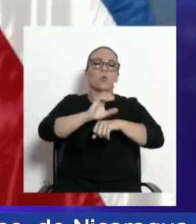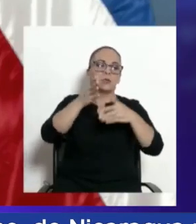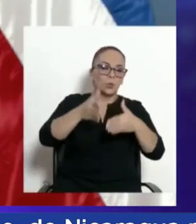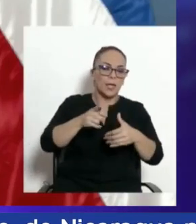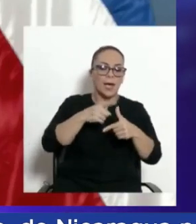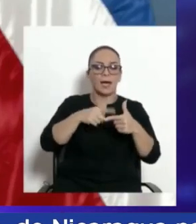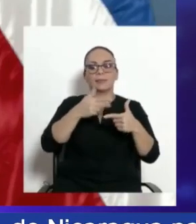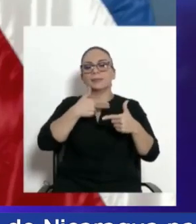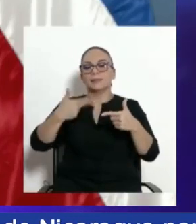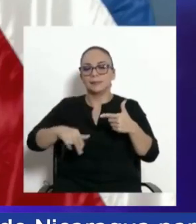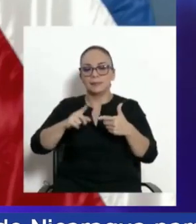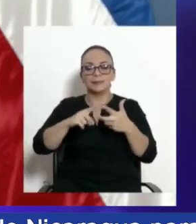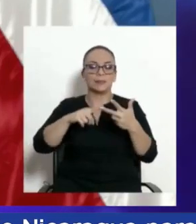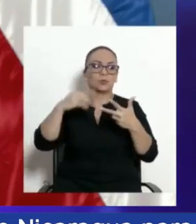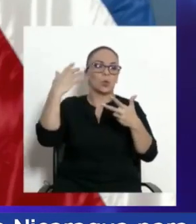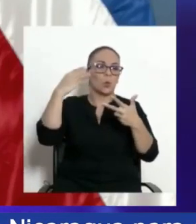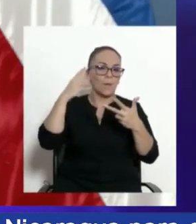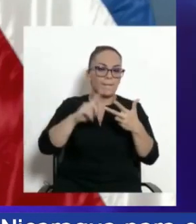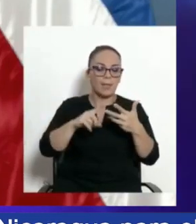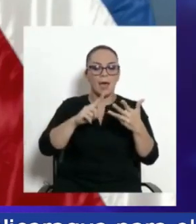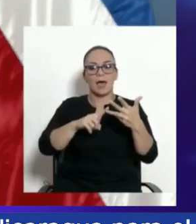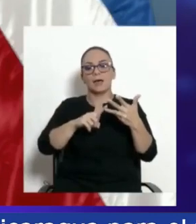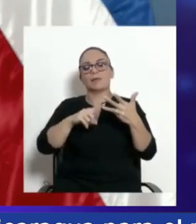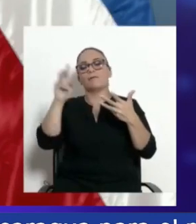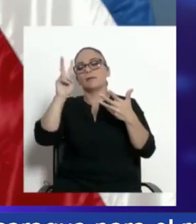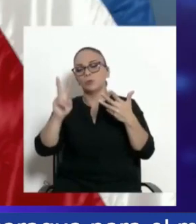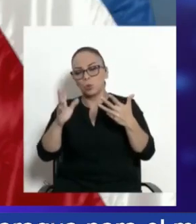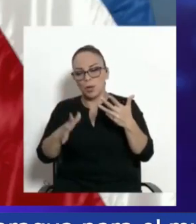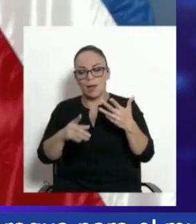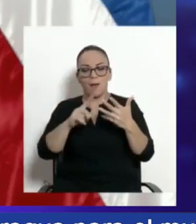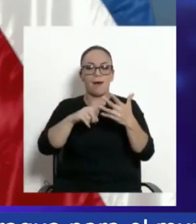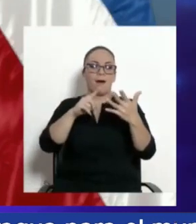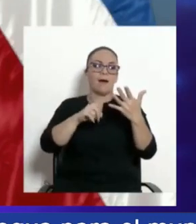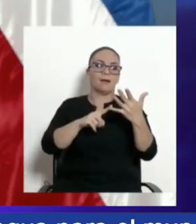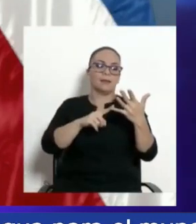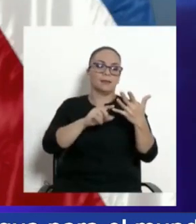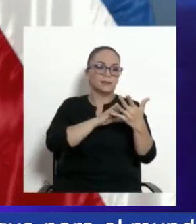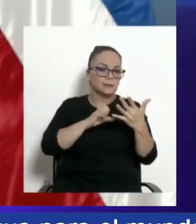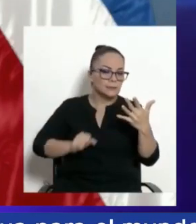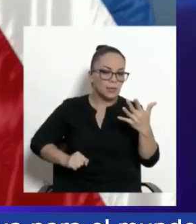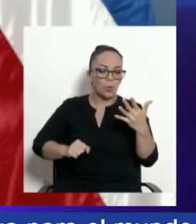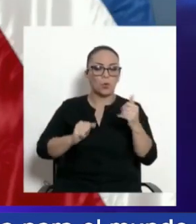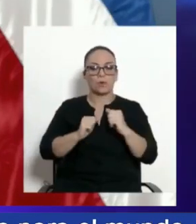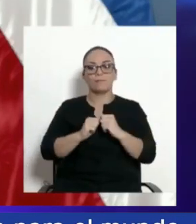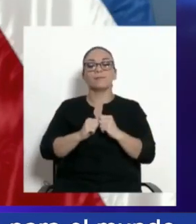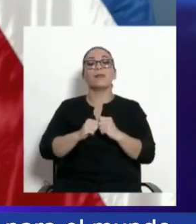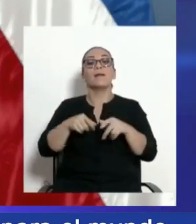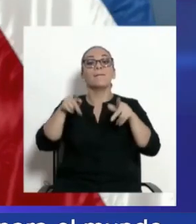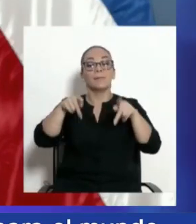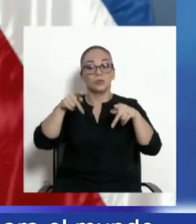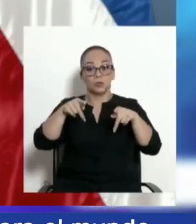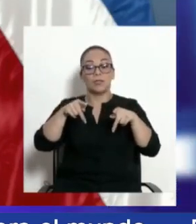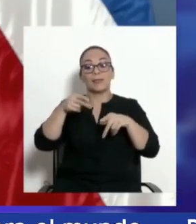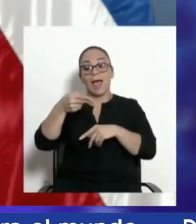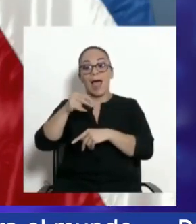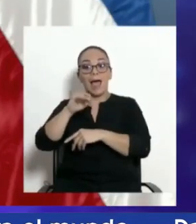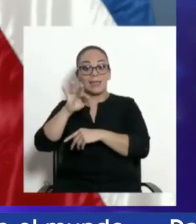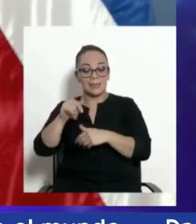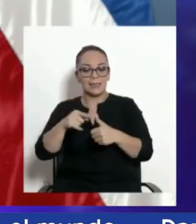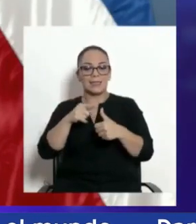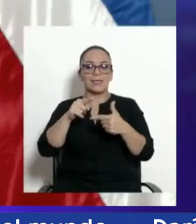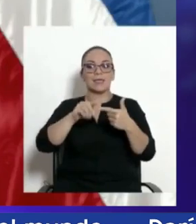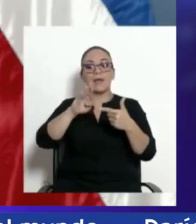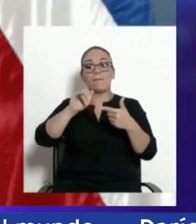y recursos para atender la situación, y advirtió que las autoridades deportarán a los migrantes que se porten